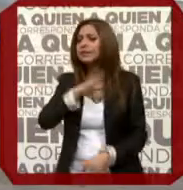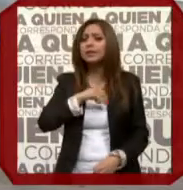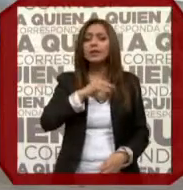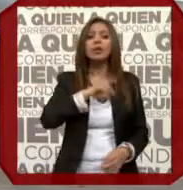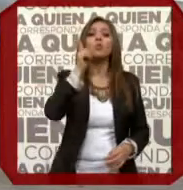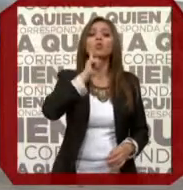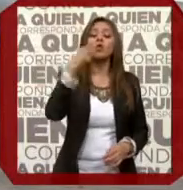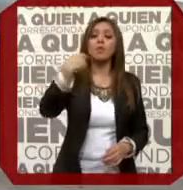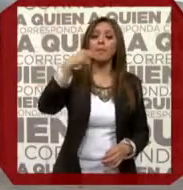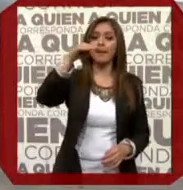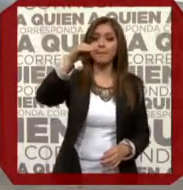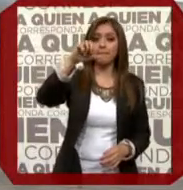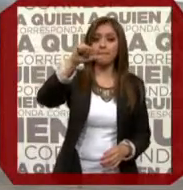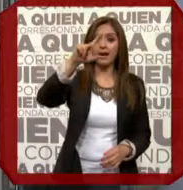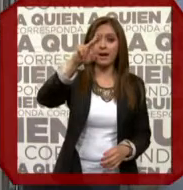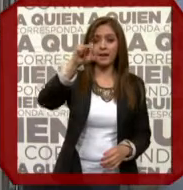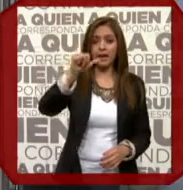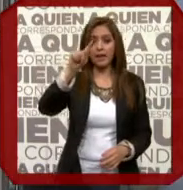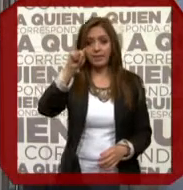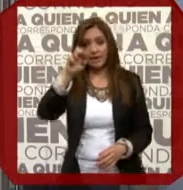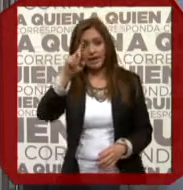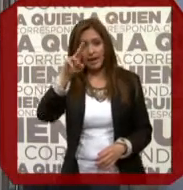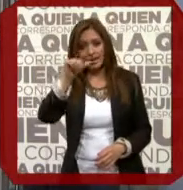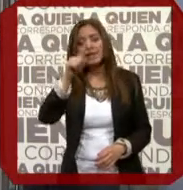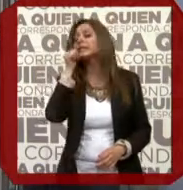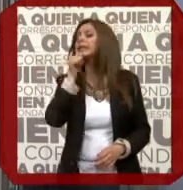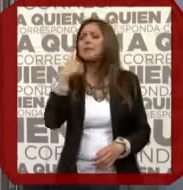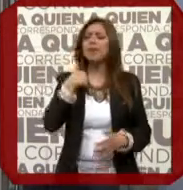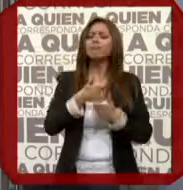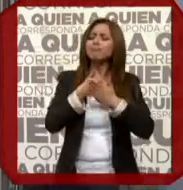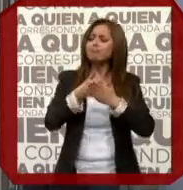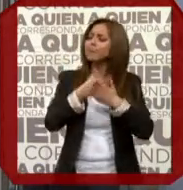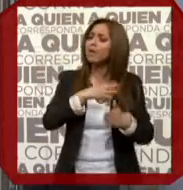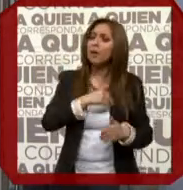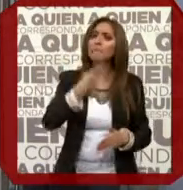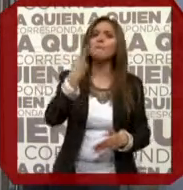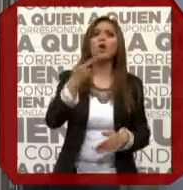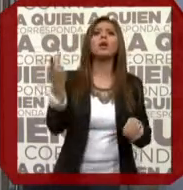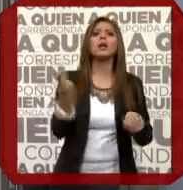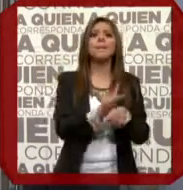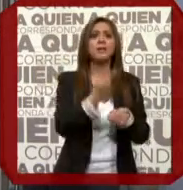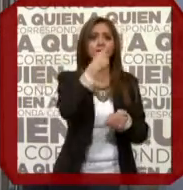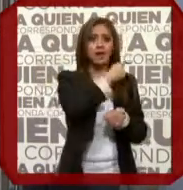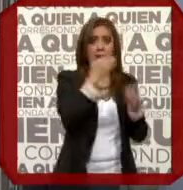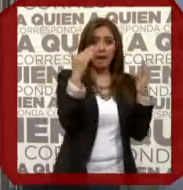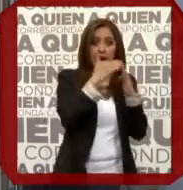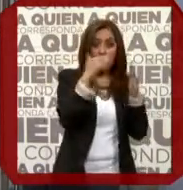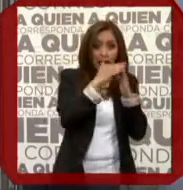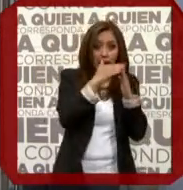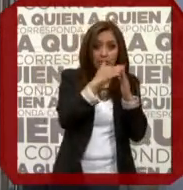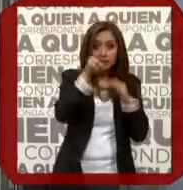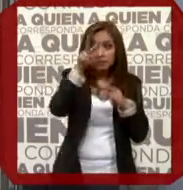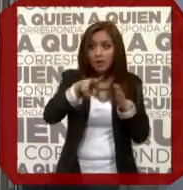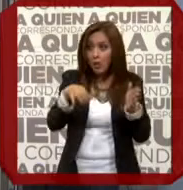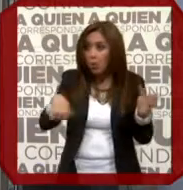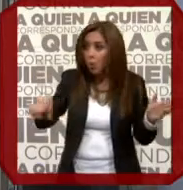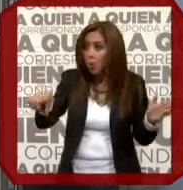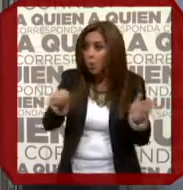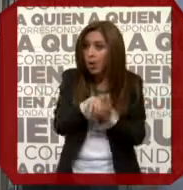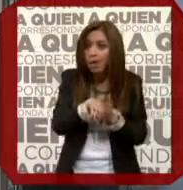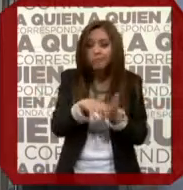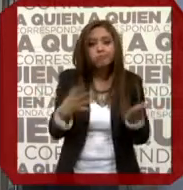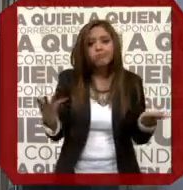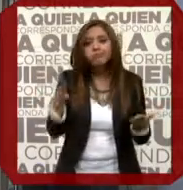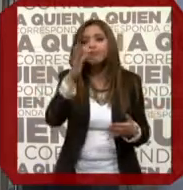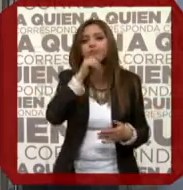la intención que tiene la señora María Teresa es poder apoyar a su hijo. Pero ¿qué pasa cuando en la casa ni siquiera el cuarto donde se vive es digno de poder ayudar con la enfermedad